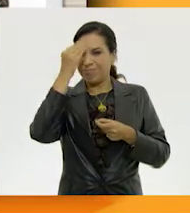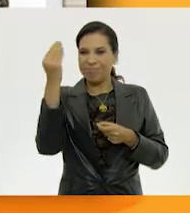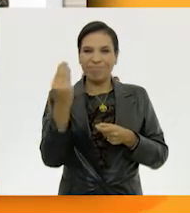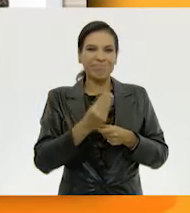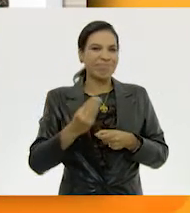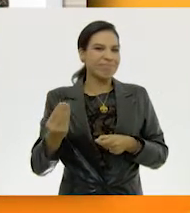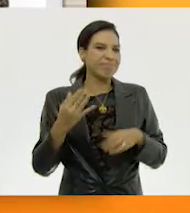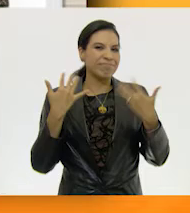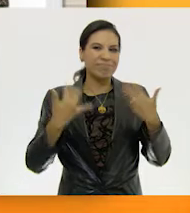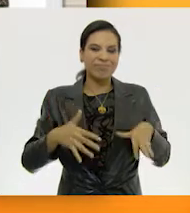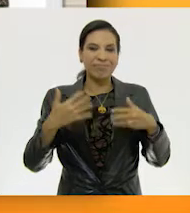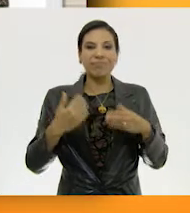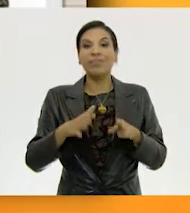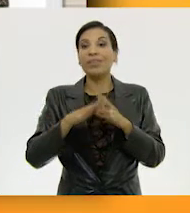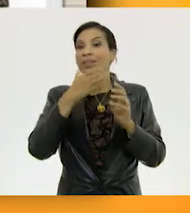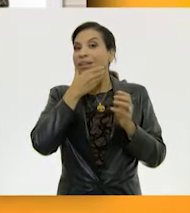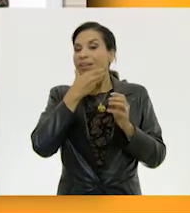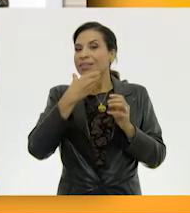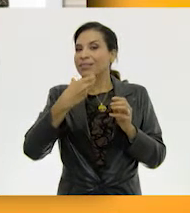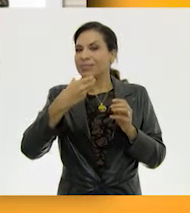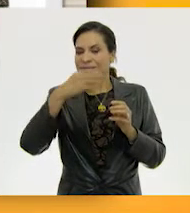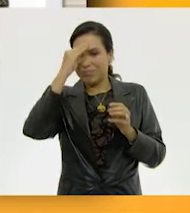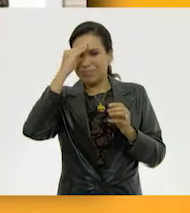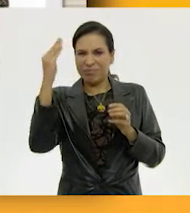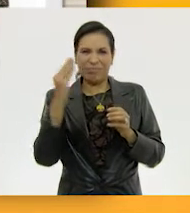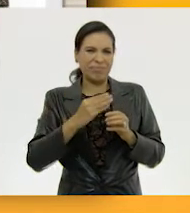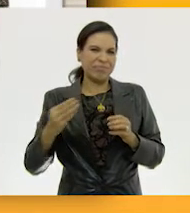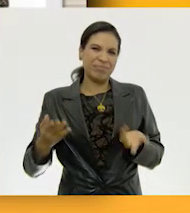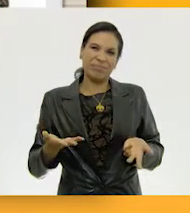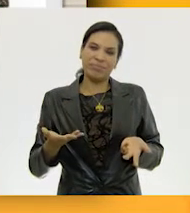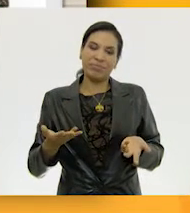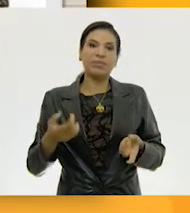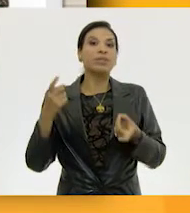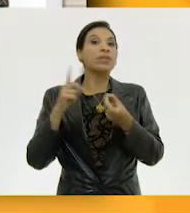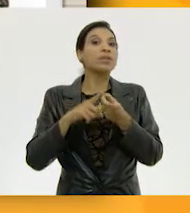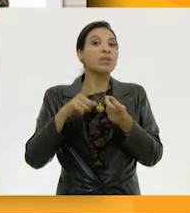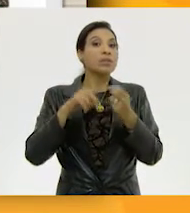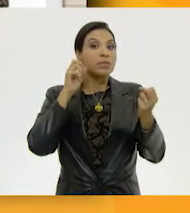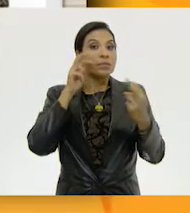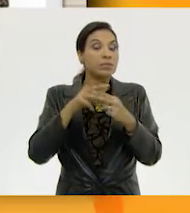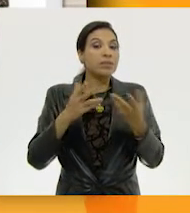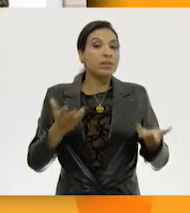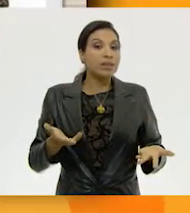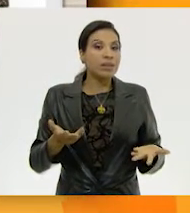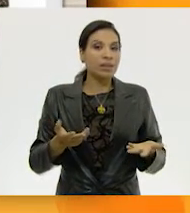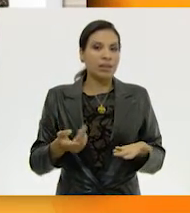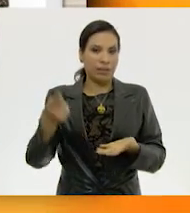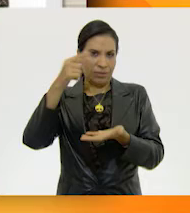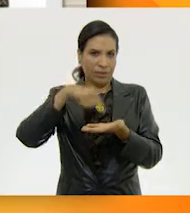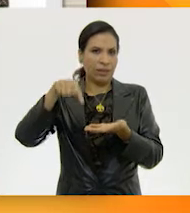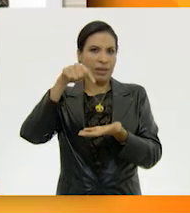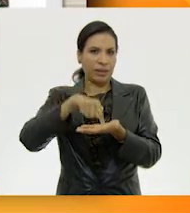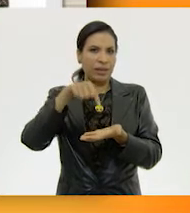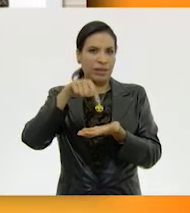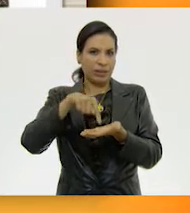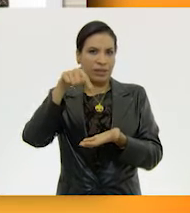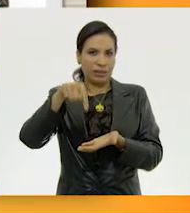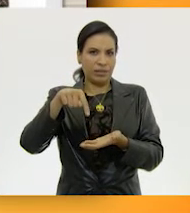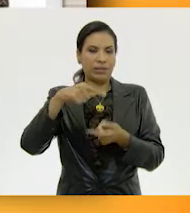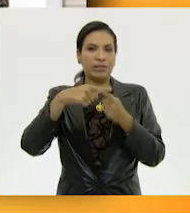horrorosos y unas quijadas horribles. ¿Y dónde se van a ver? Aquí, en